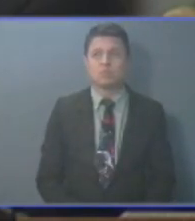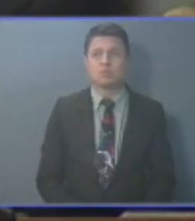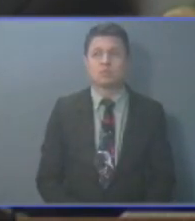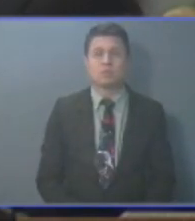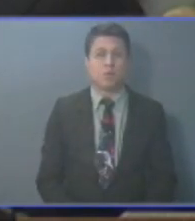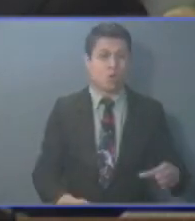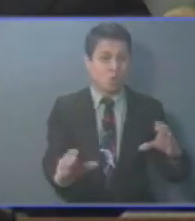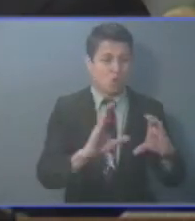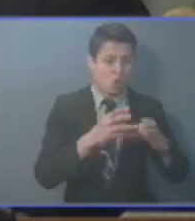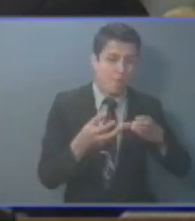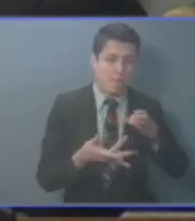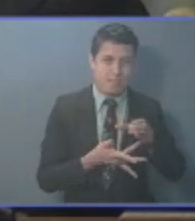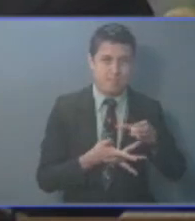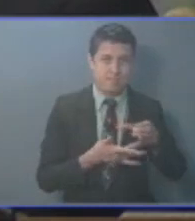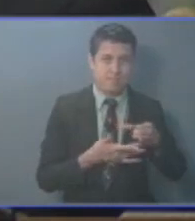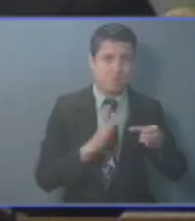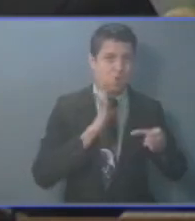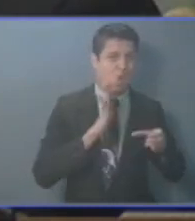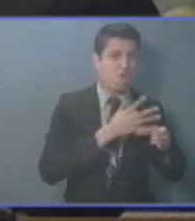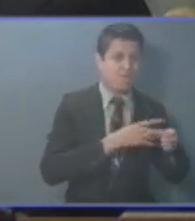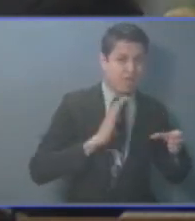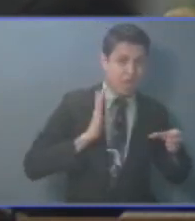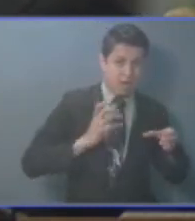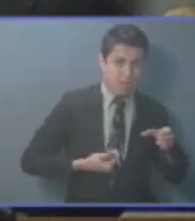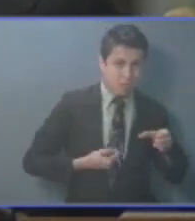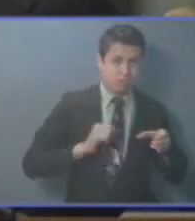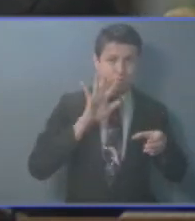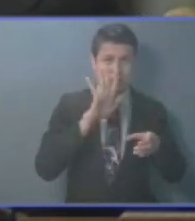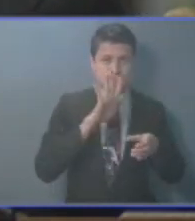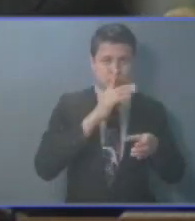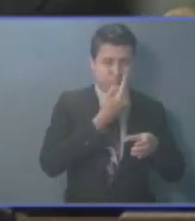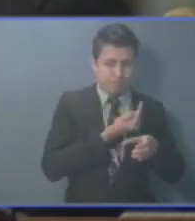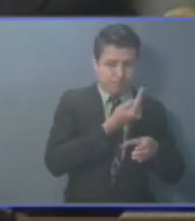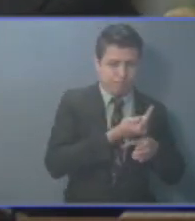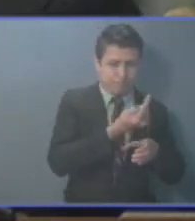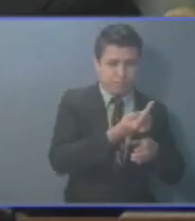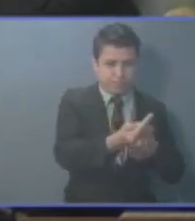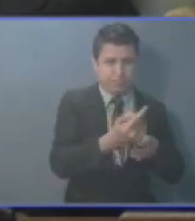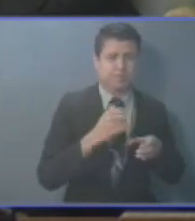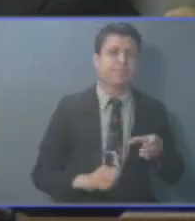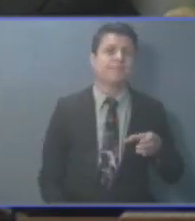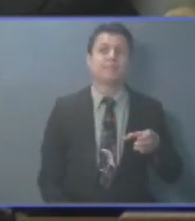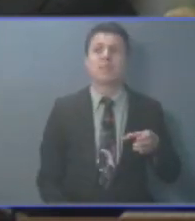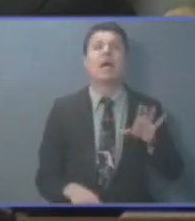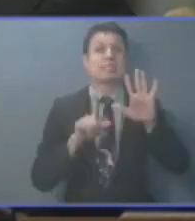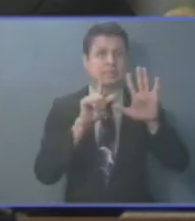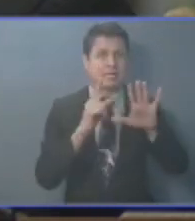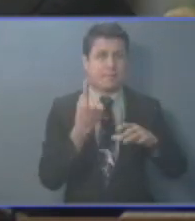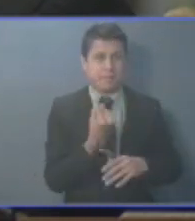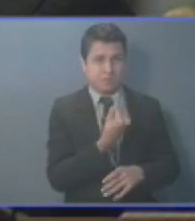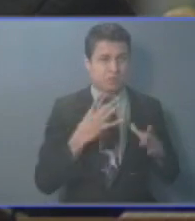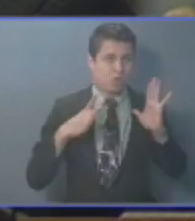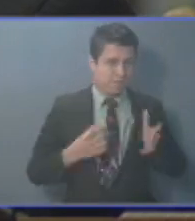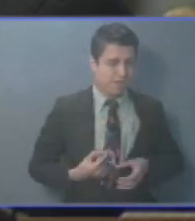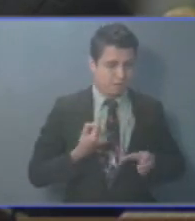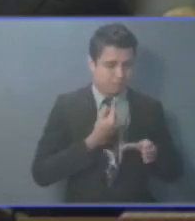Ese comité está conformado por 6 representantes del gobierno